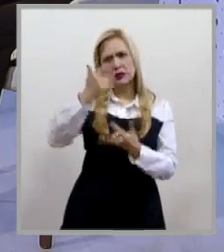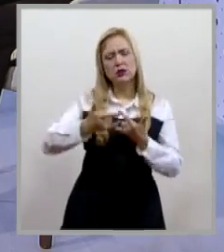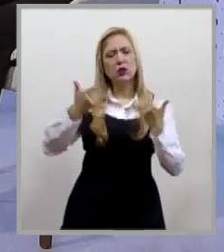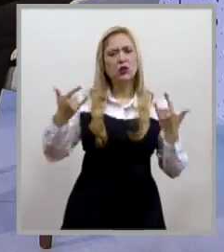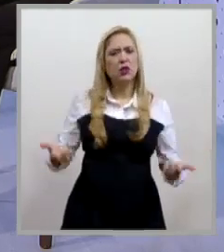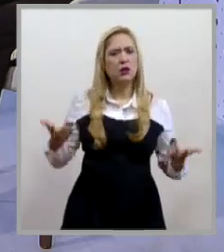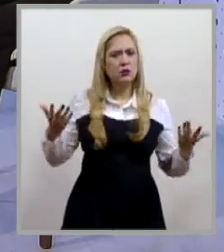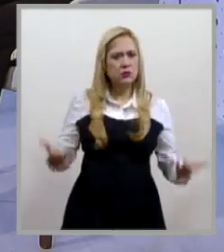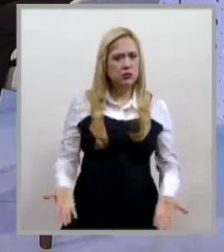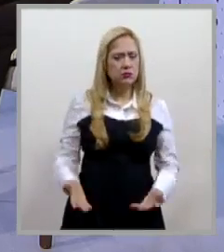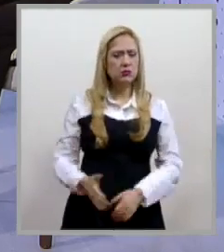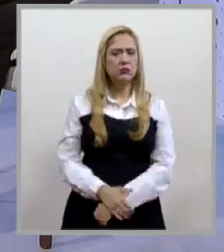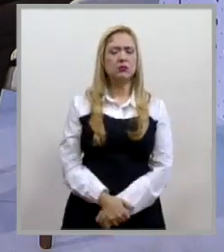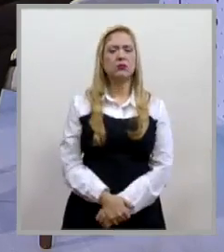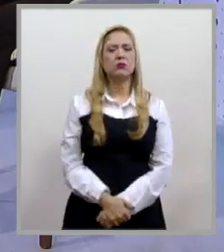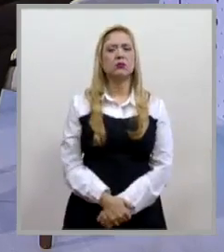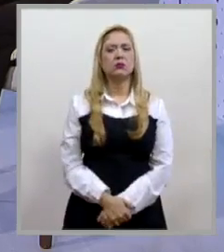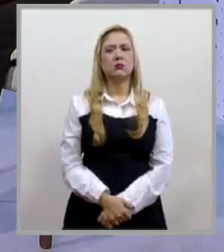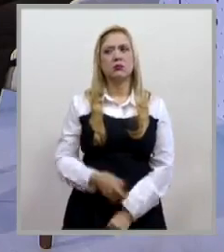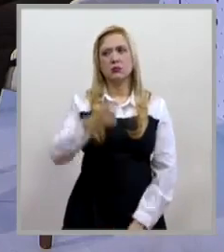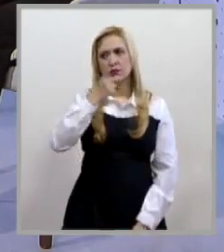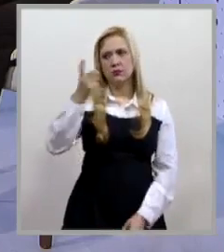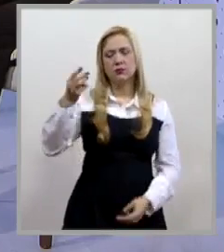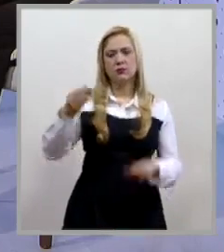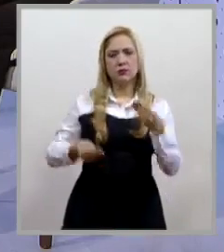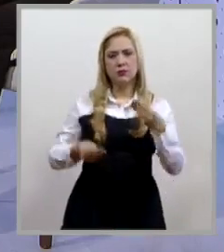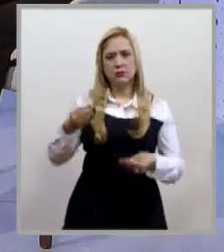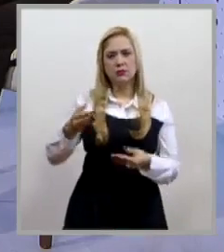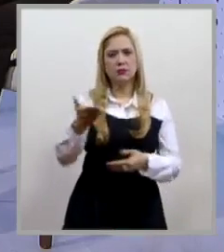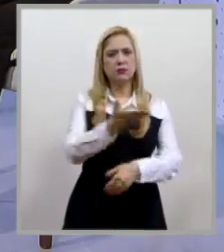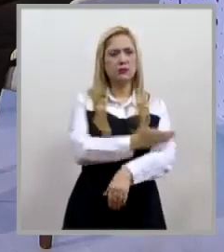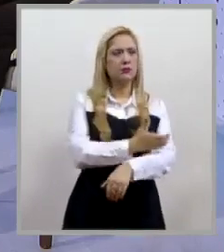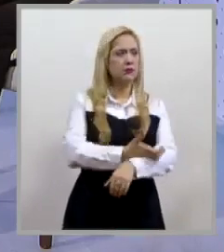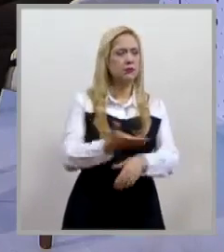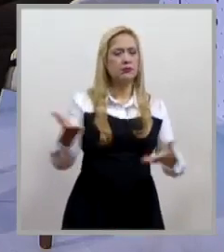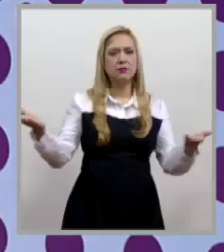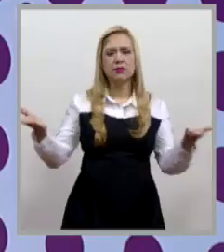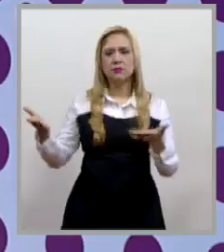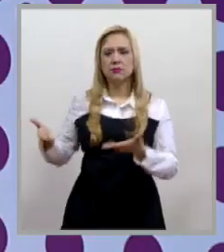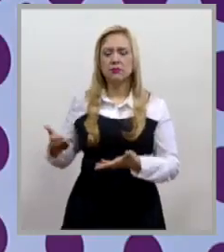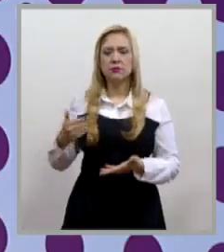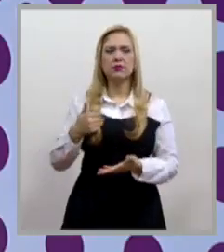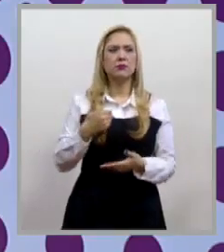Pues escuchando también a la magistrada y a las compañeras que me anteceden,